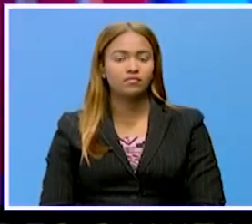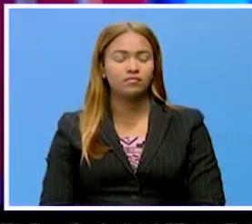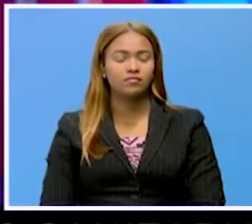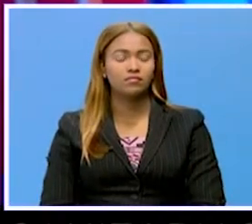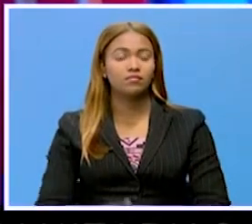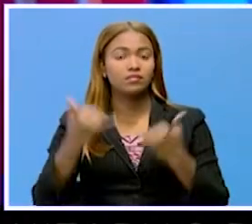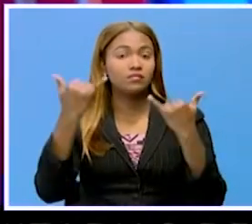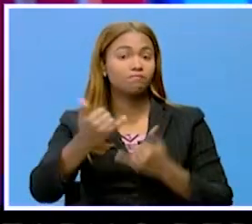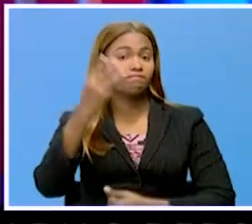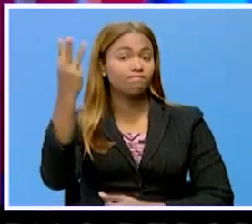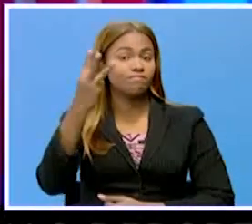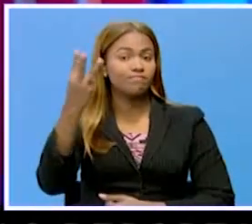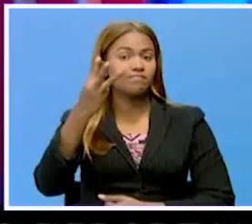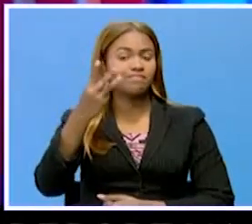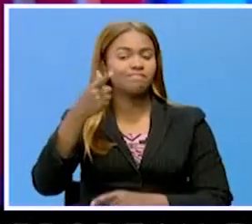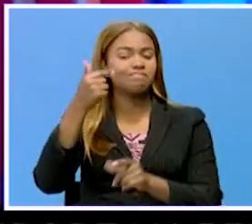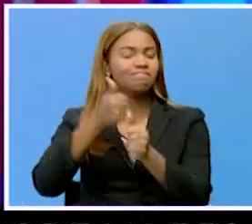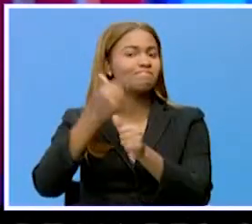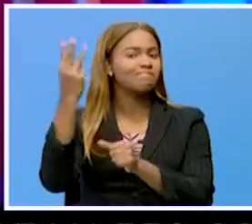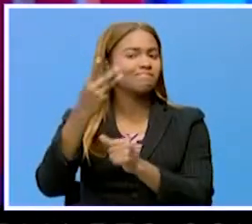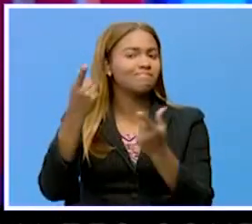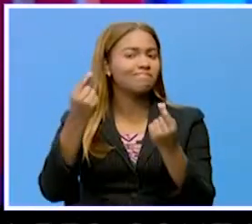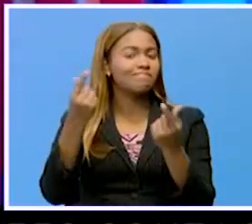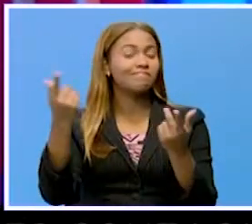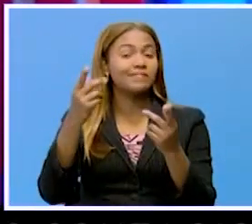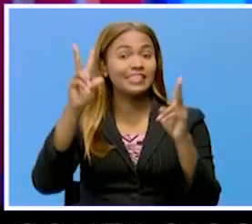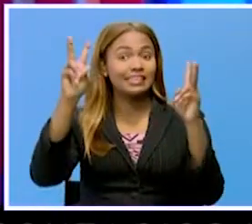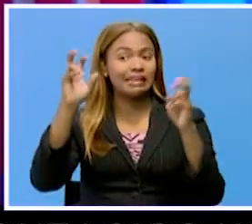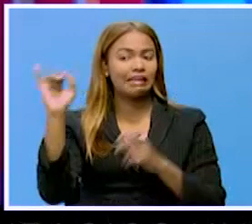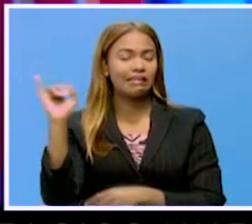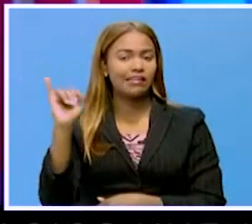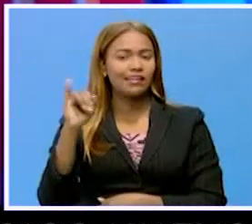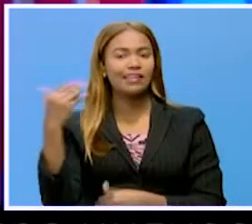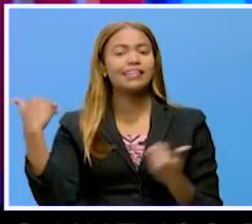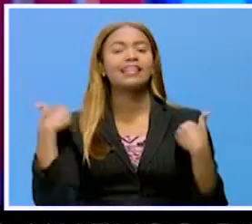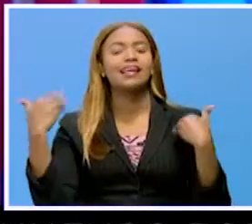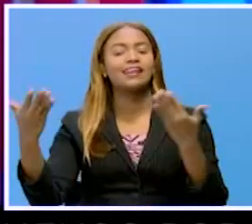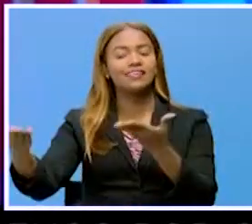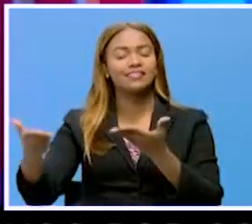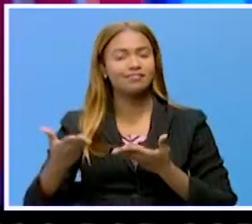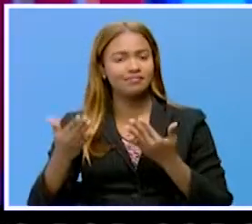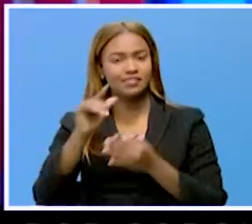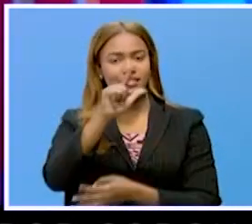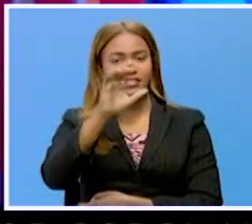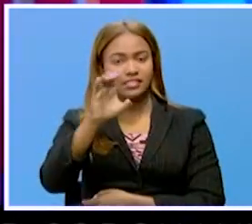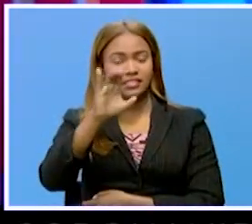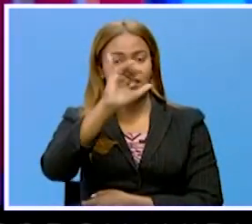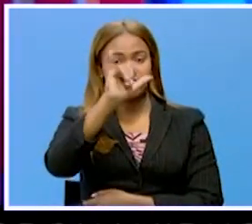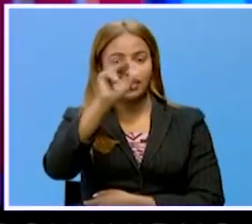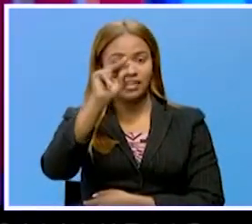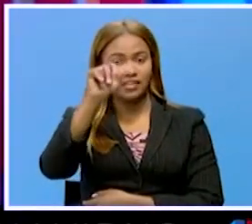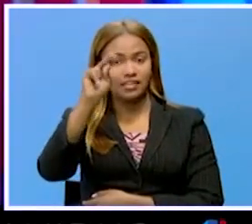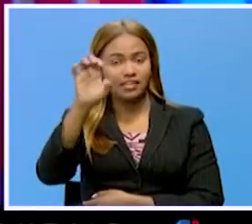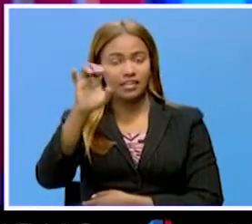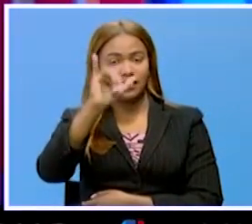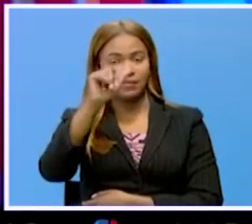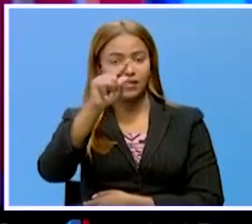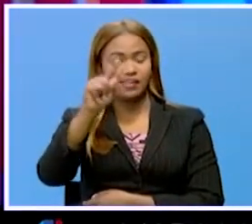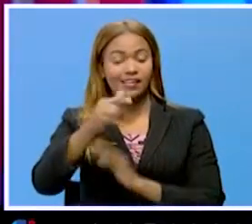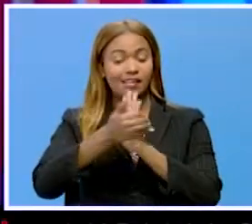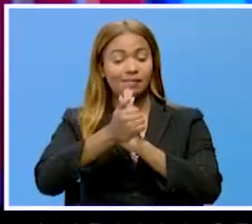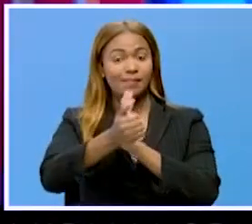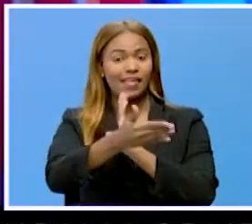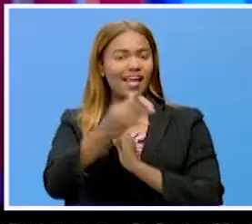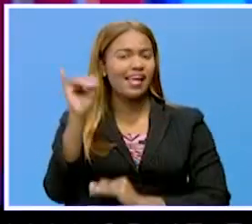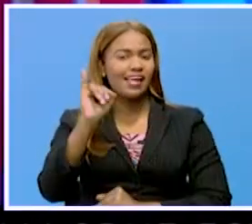Bueno, señores, y hoy es miércoles y cada miércoles nuestro segmento migratorio se engalana de recibir acá a la licenciada Jacqueline Jiménez, experta en este área,